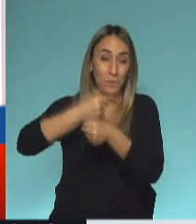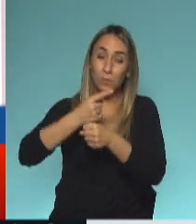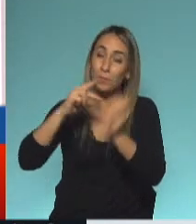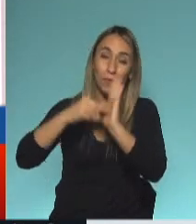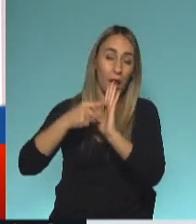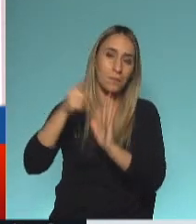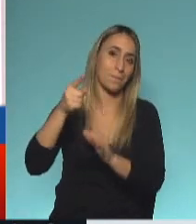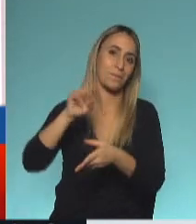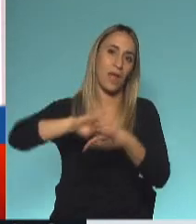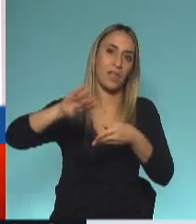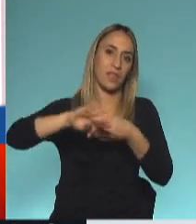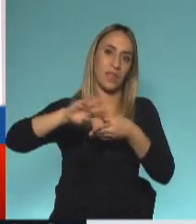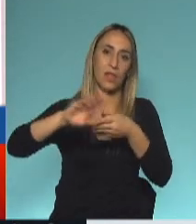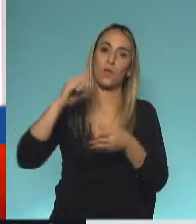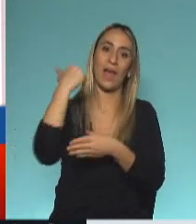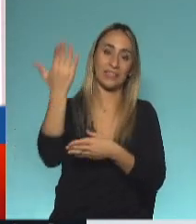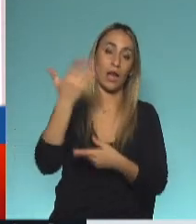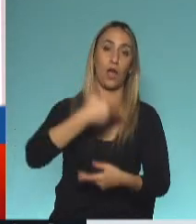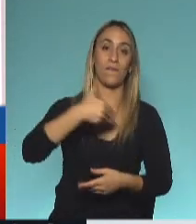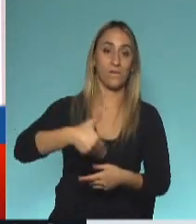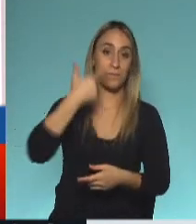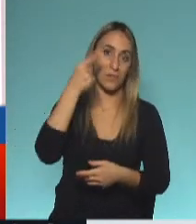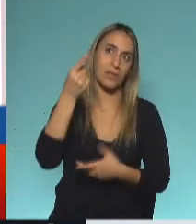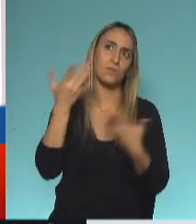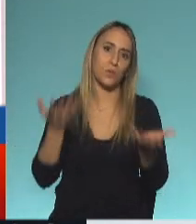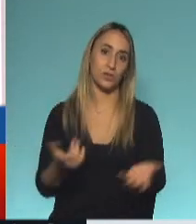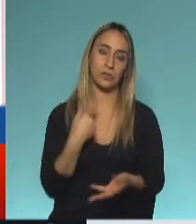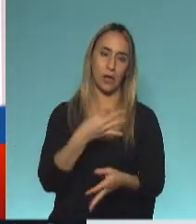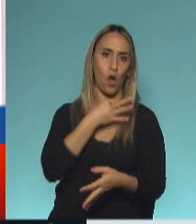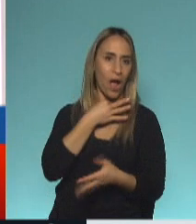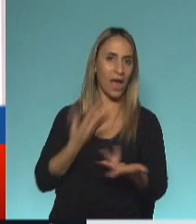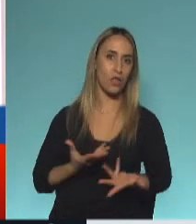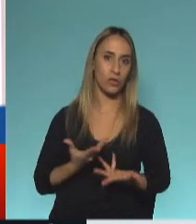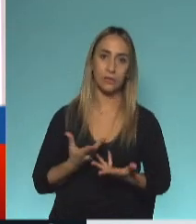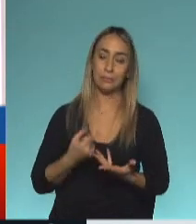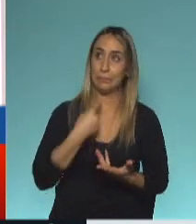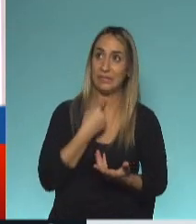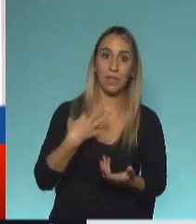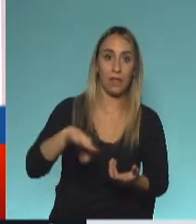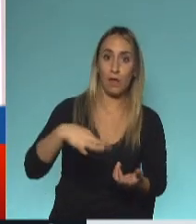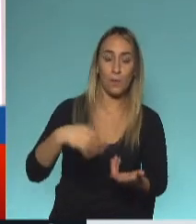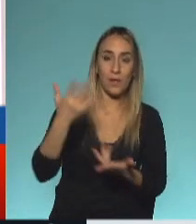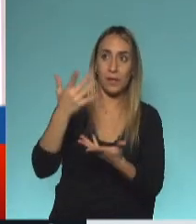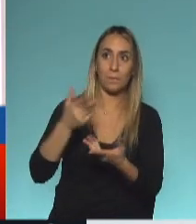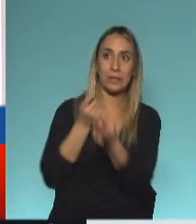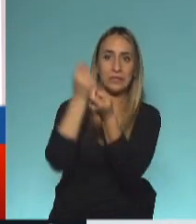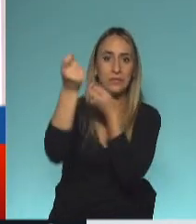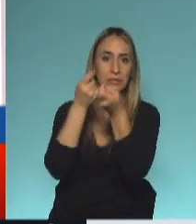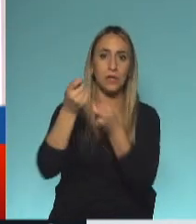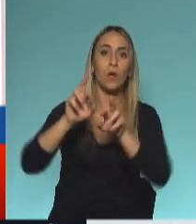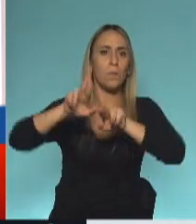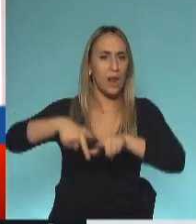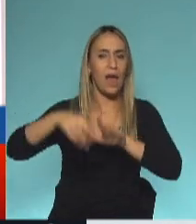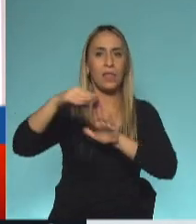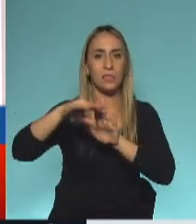este momento se mantiene con el fondo monetario internacional y por el cual bueno estamos en algún punto tan ahogado no porque estamos condicionados a renegociar un programa de